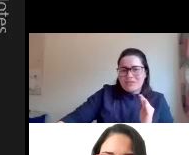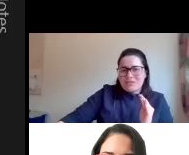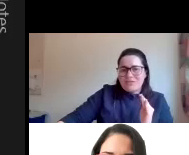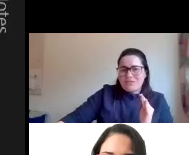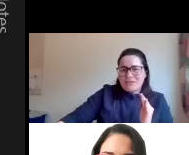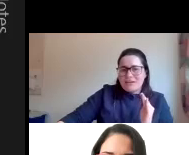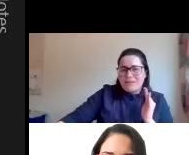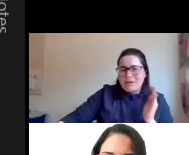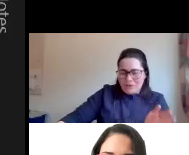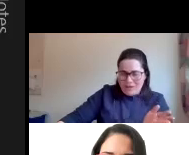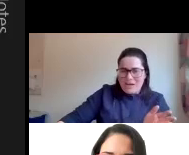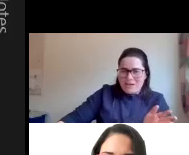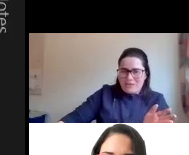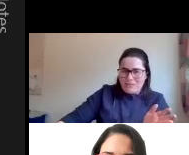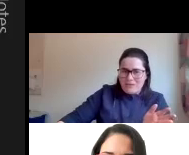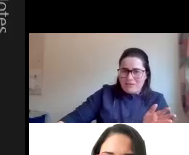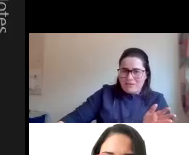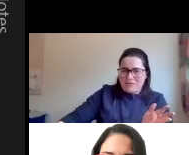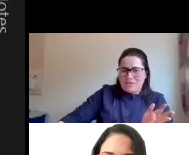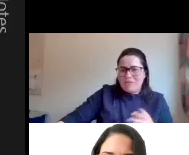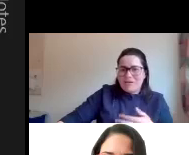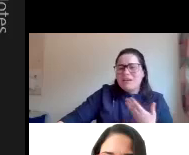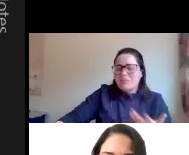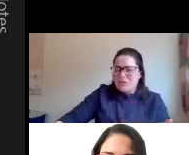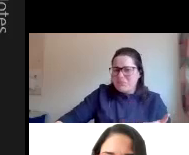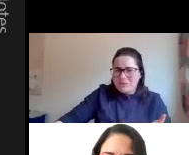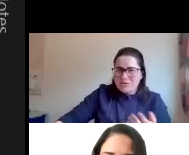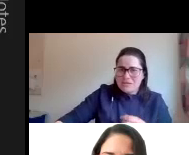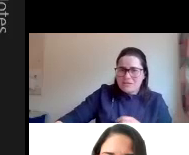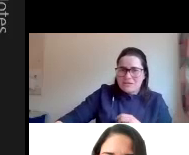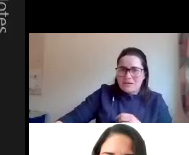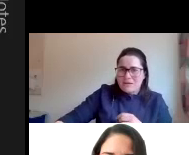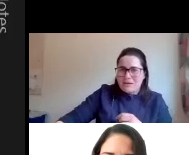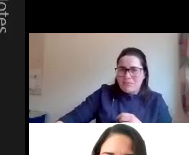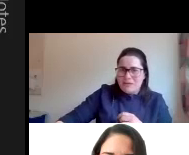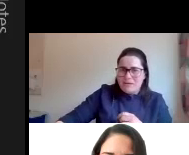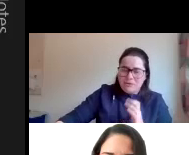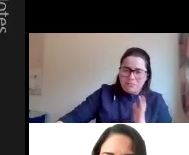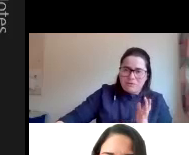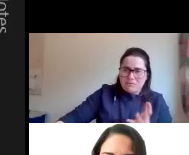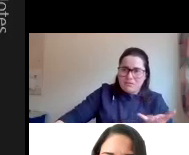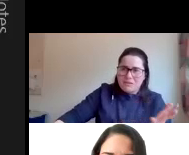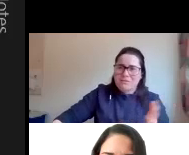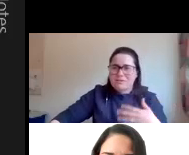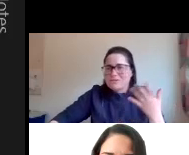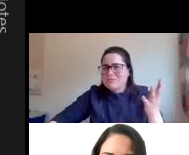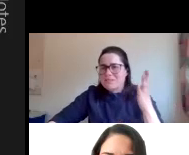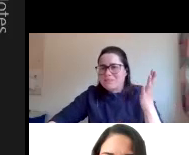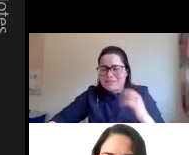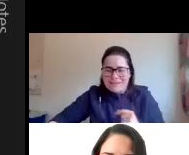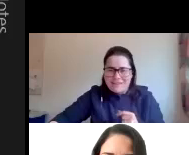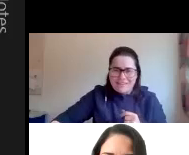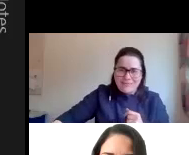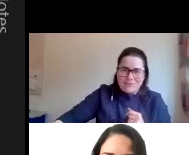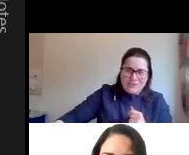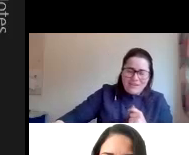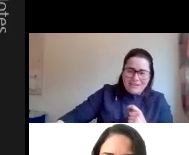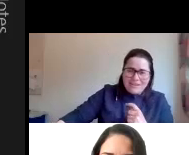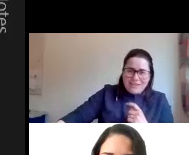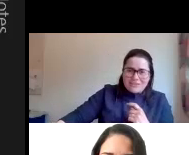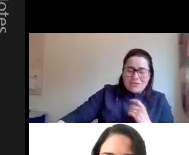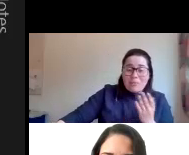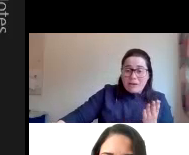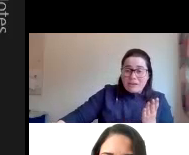tiene oxígeno en la mayoría del año también. Esto se llama hipolimnio y esto se llama epilimnio, pero digamos que eso ya es parte de la clase de